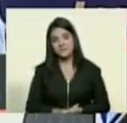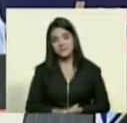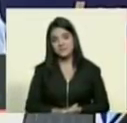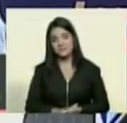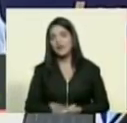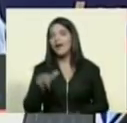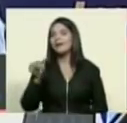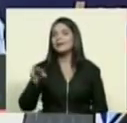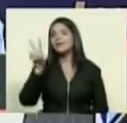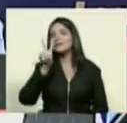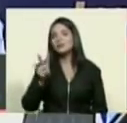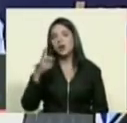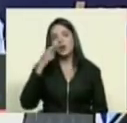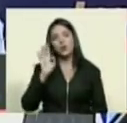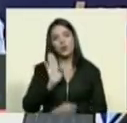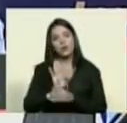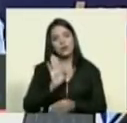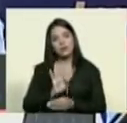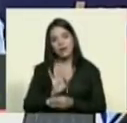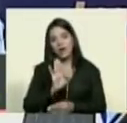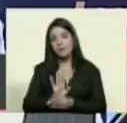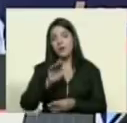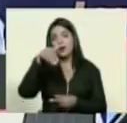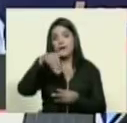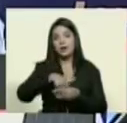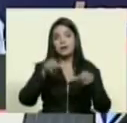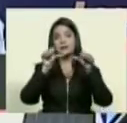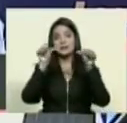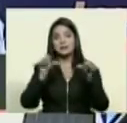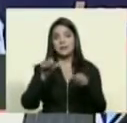En Venezuela protegemos tanto la elección, el